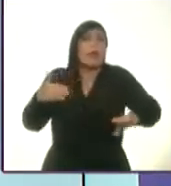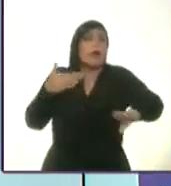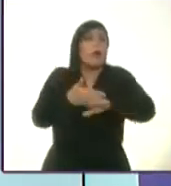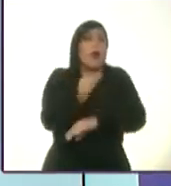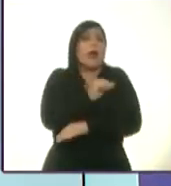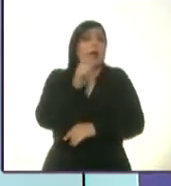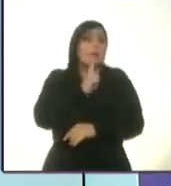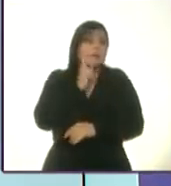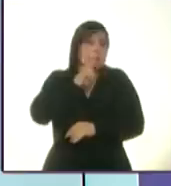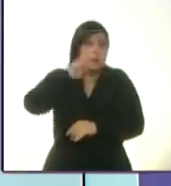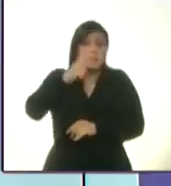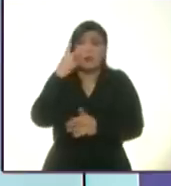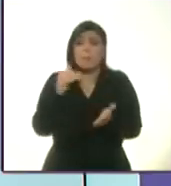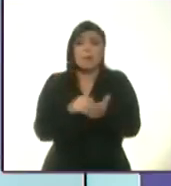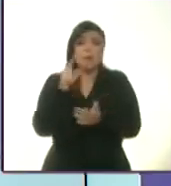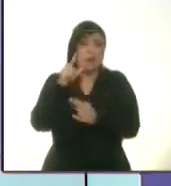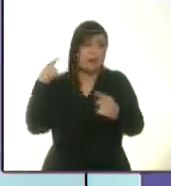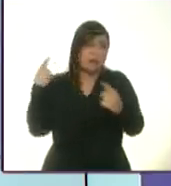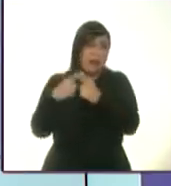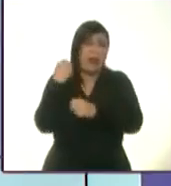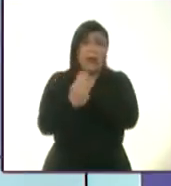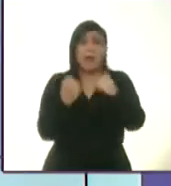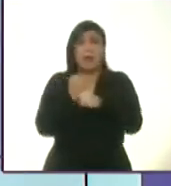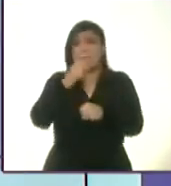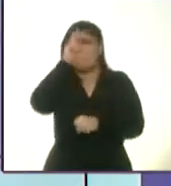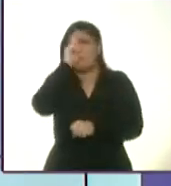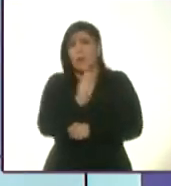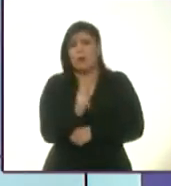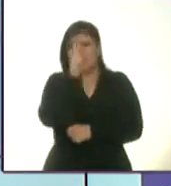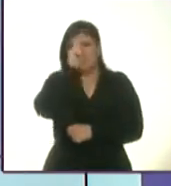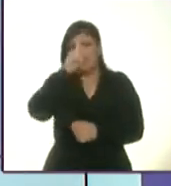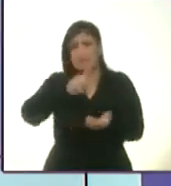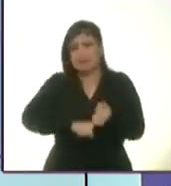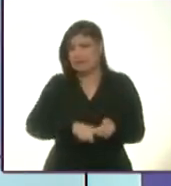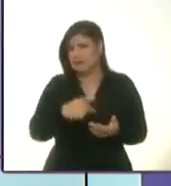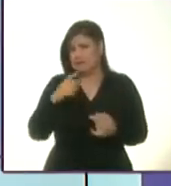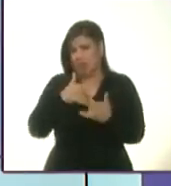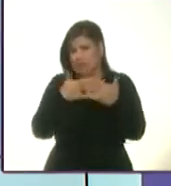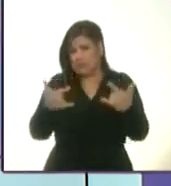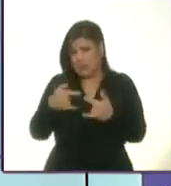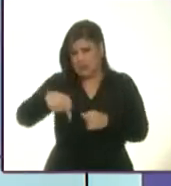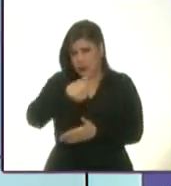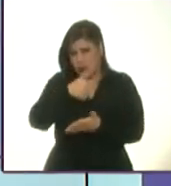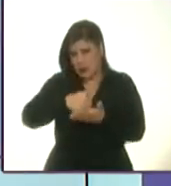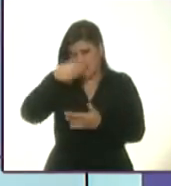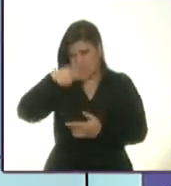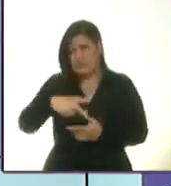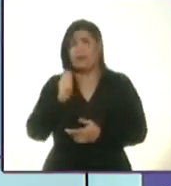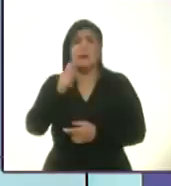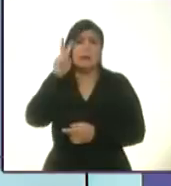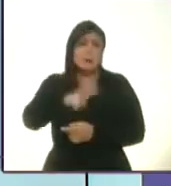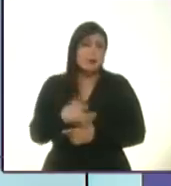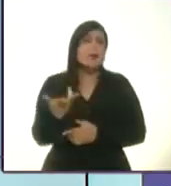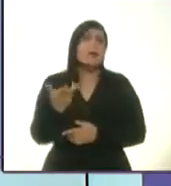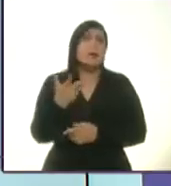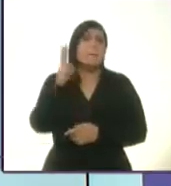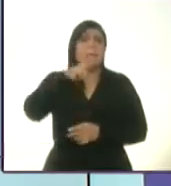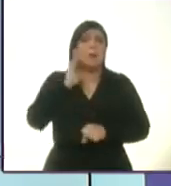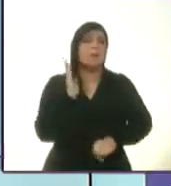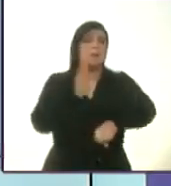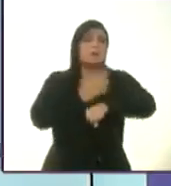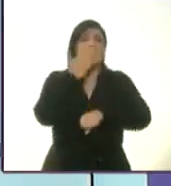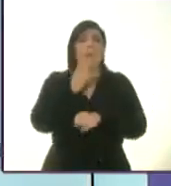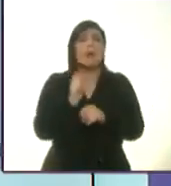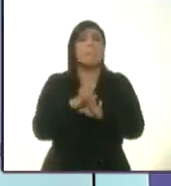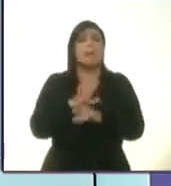2017 fue el año más violento de la historia la impunidad perdona a 94 de cada